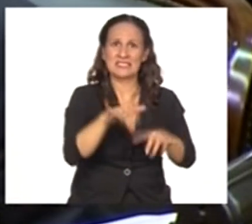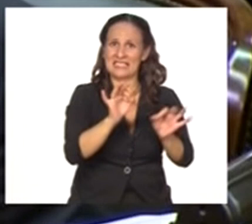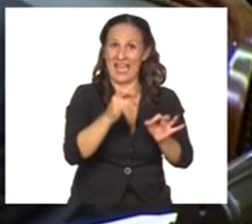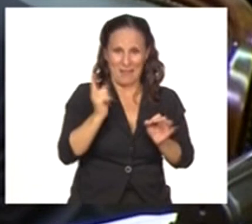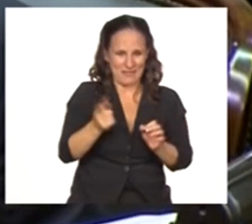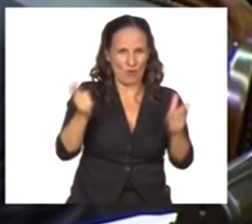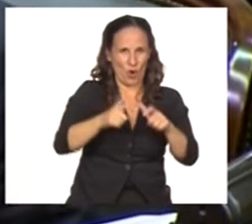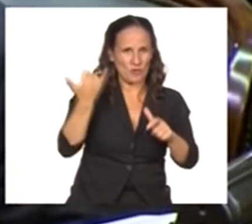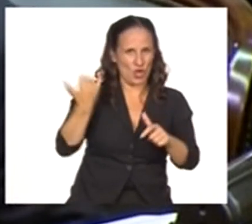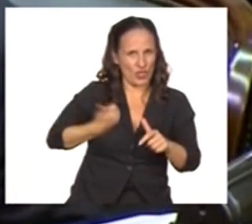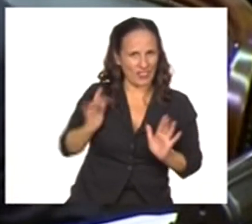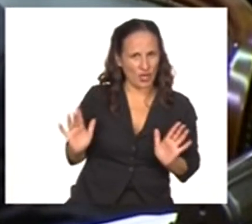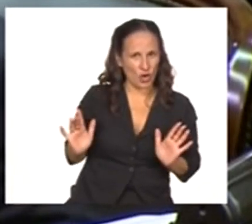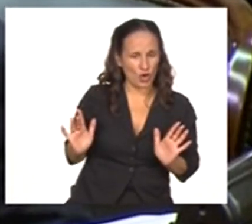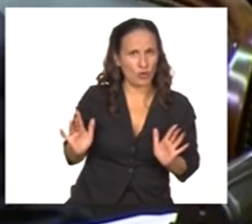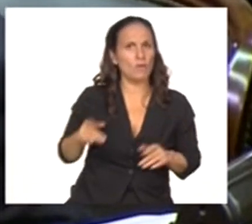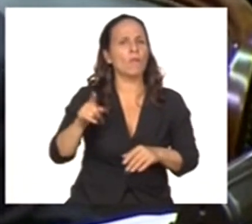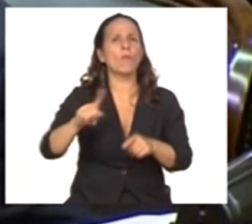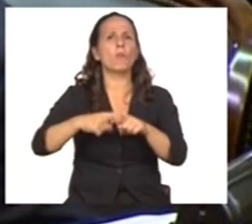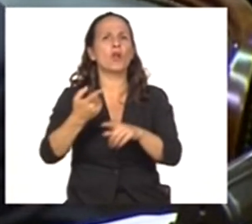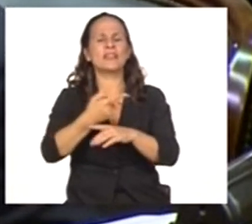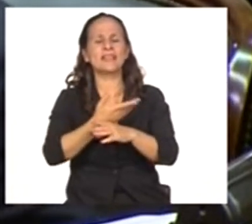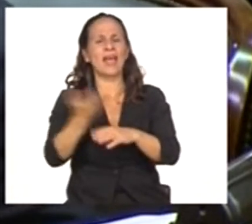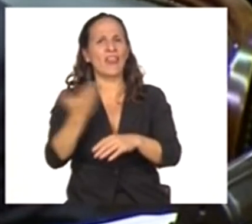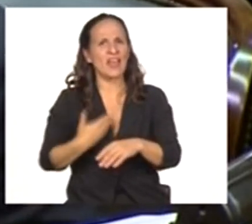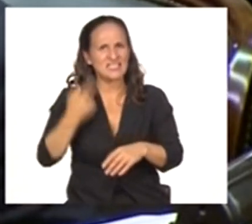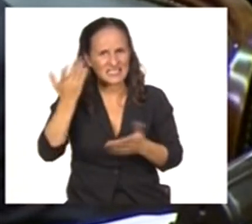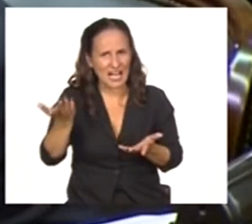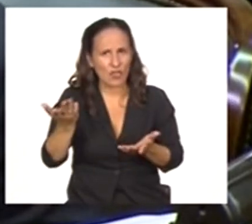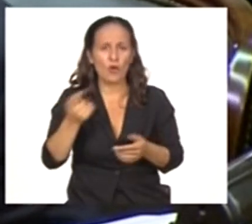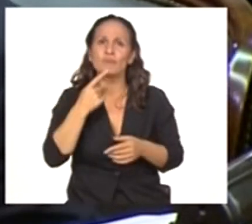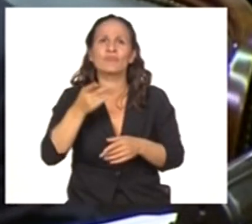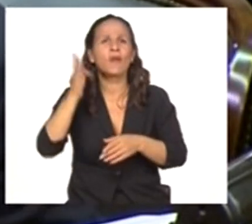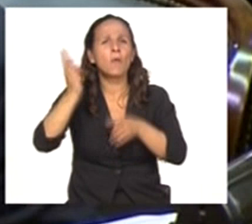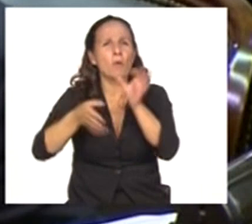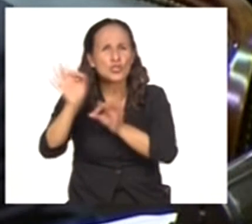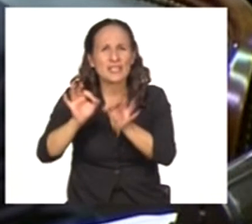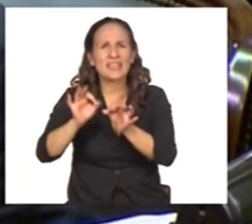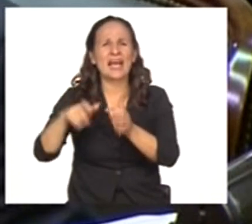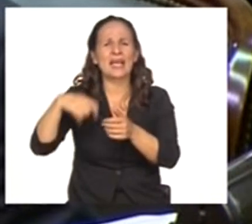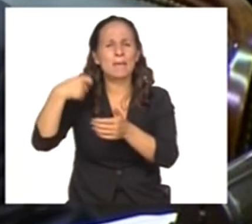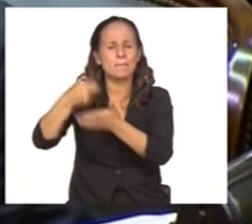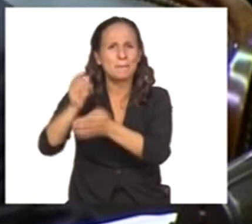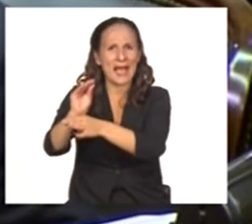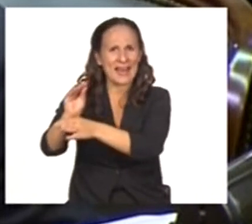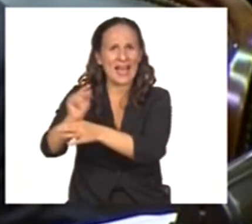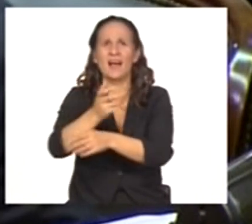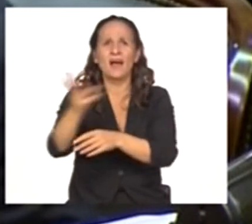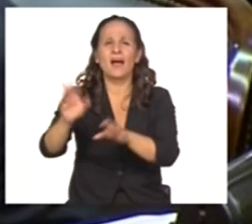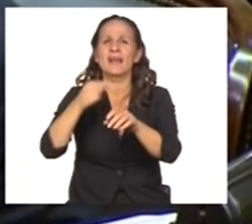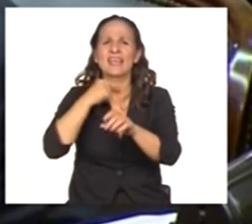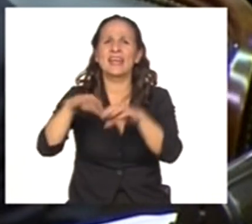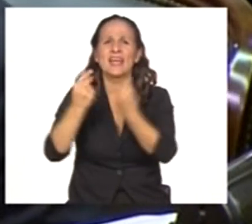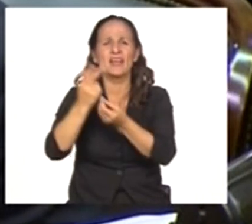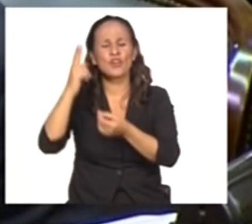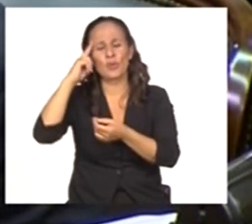Segundo, son políticas de Estado. Los argentinos hemos decidido que la tasa de cobertura jubilatoria en la Argentina sea del 95